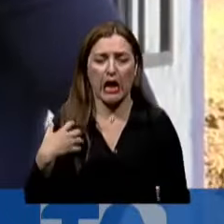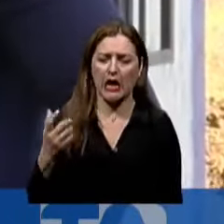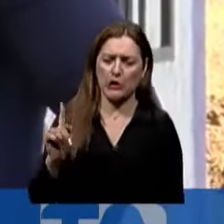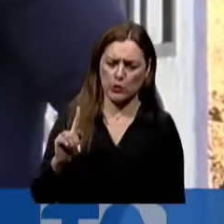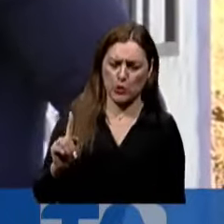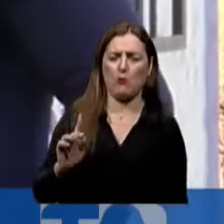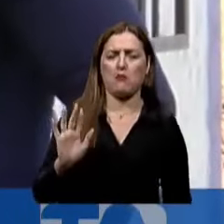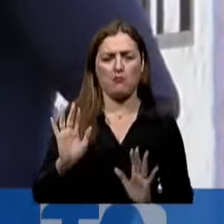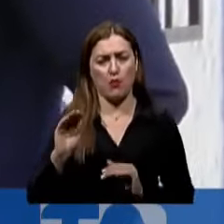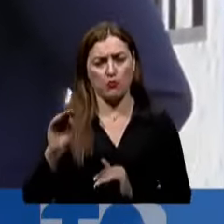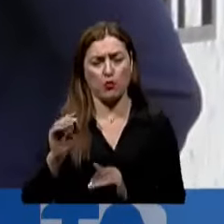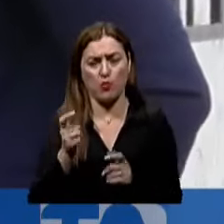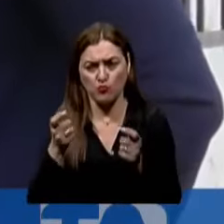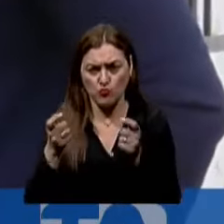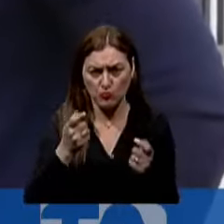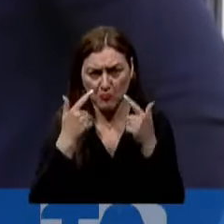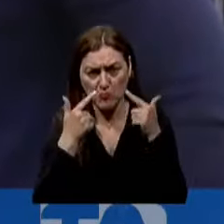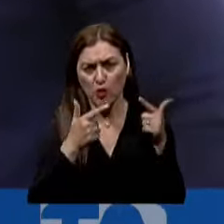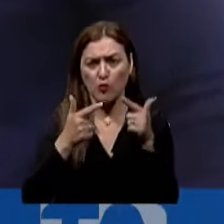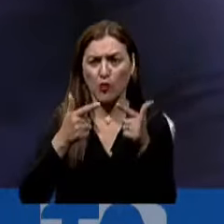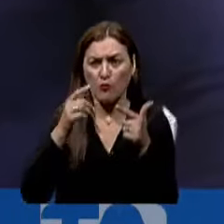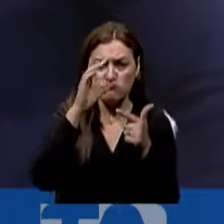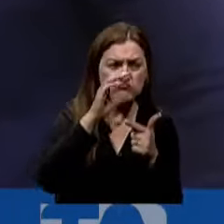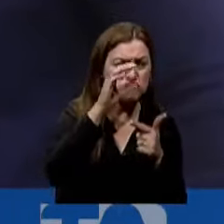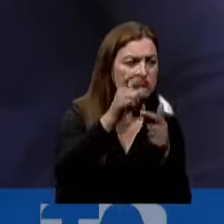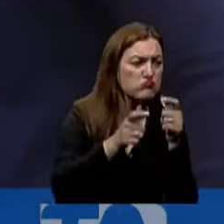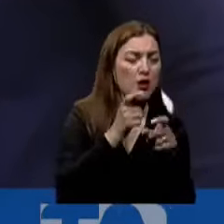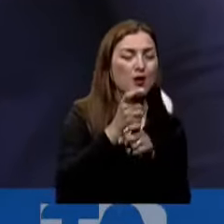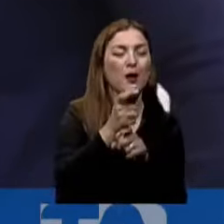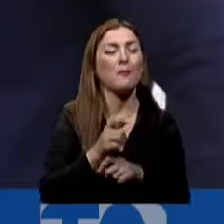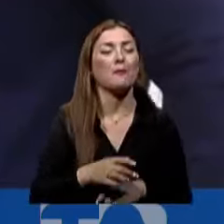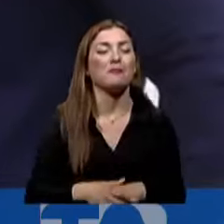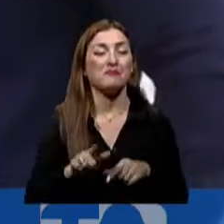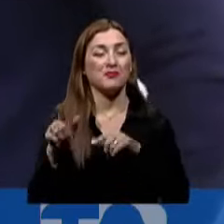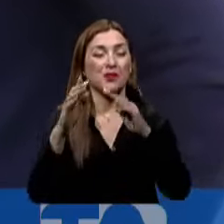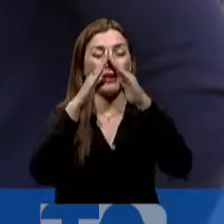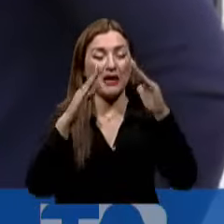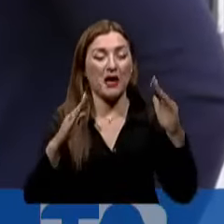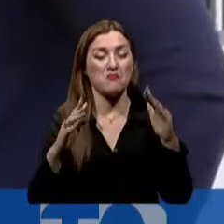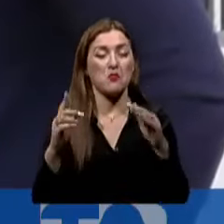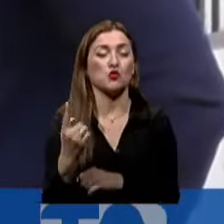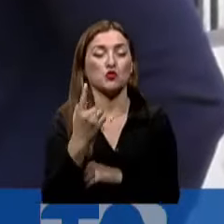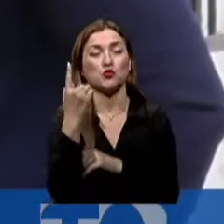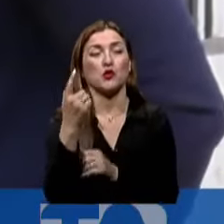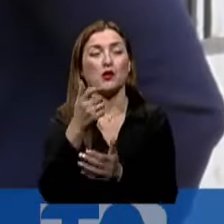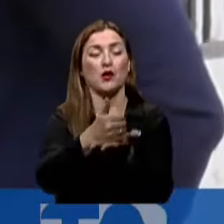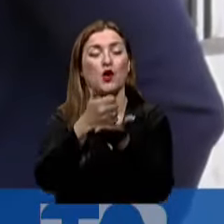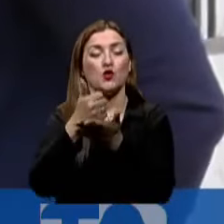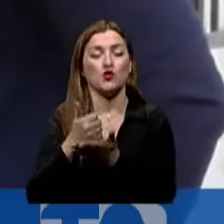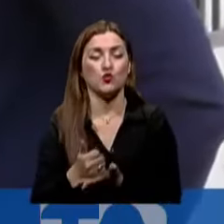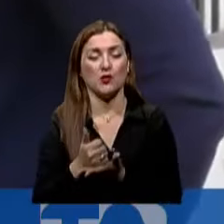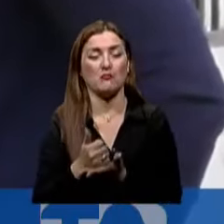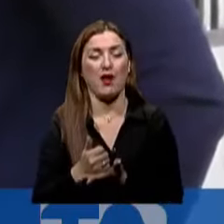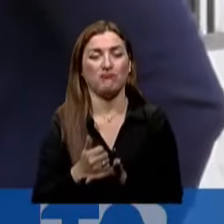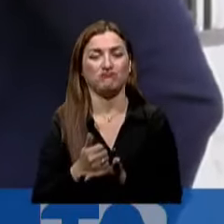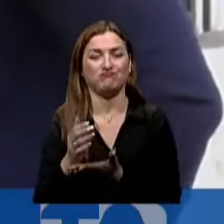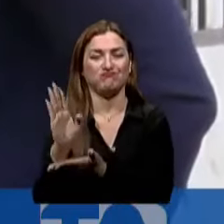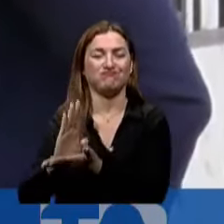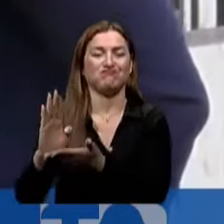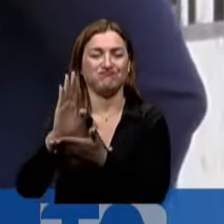se les aviso también que hacen operativos batidas todo eso pero sin embargo este Camper era de Gran utilidad al sector